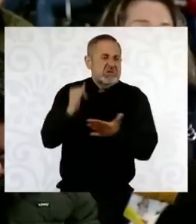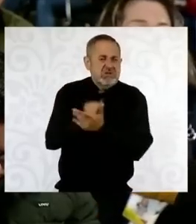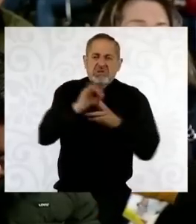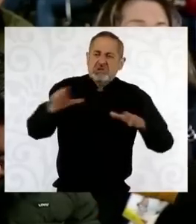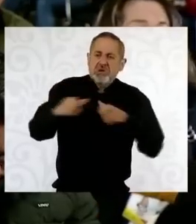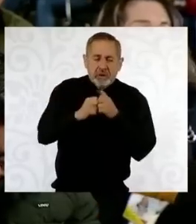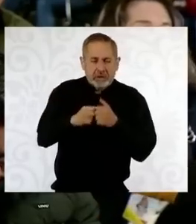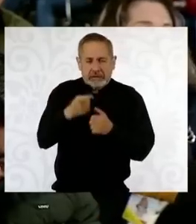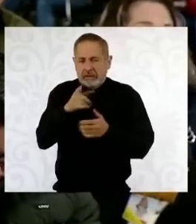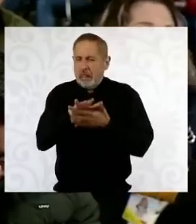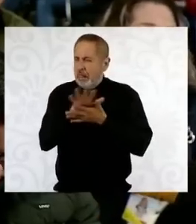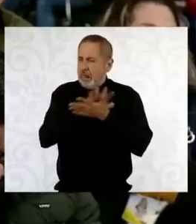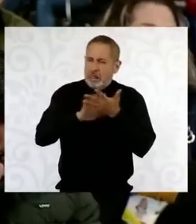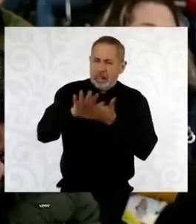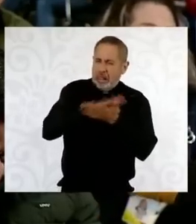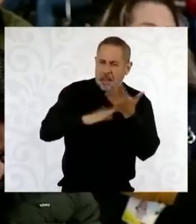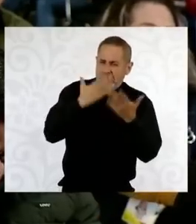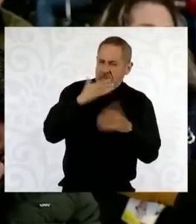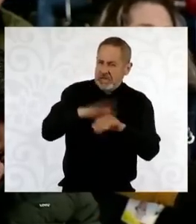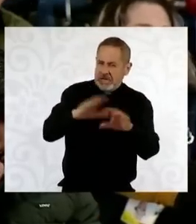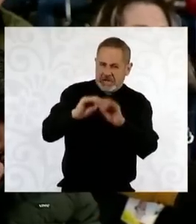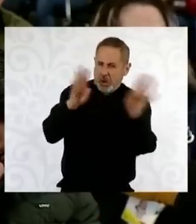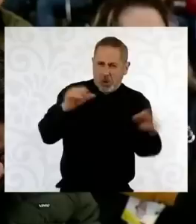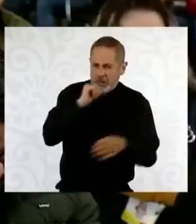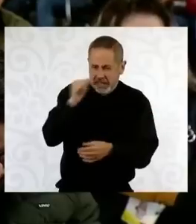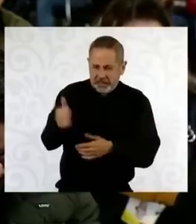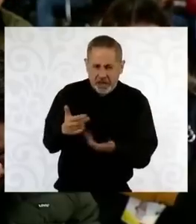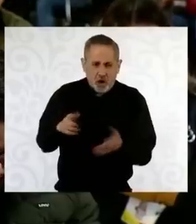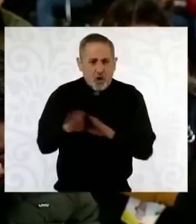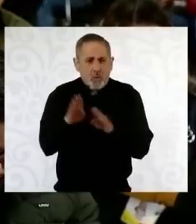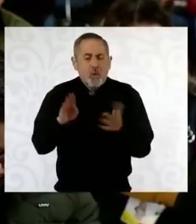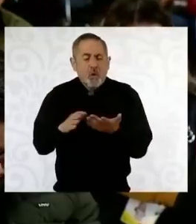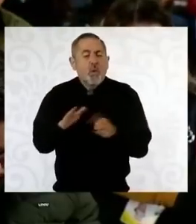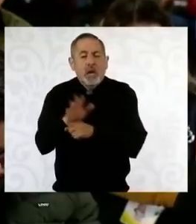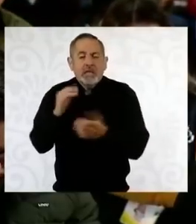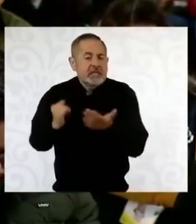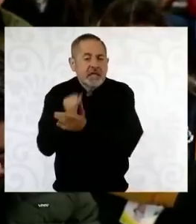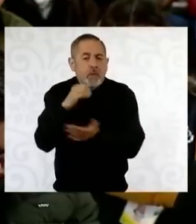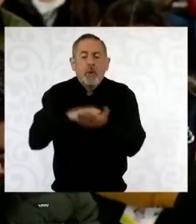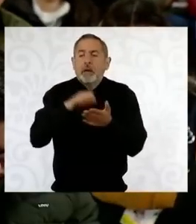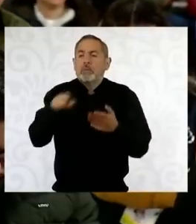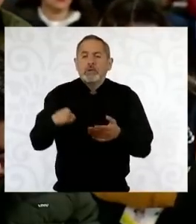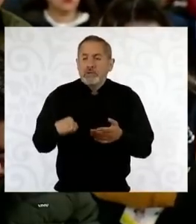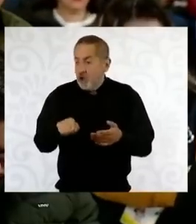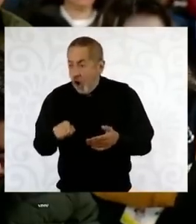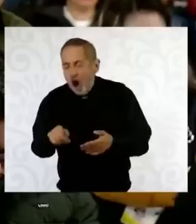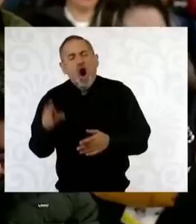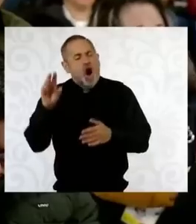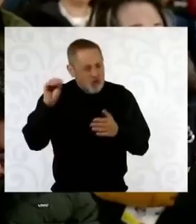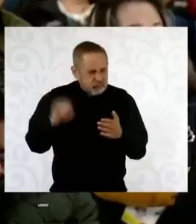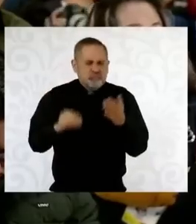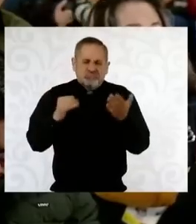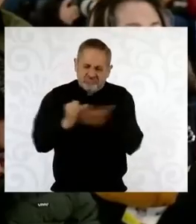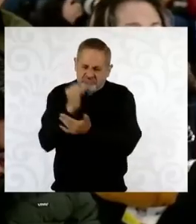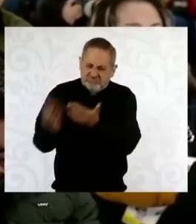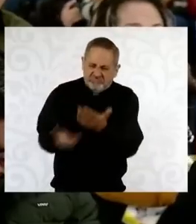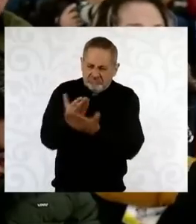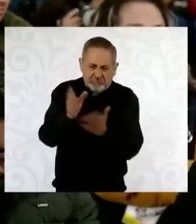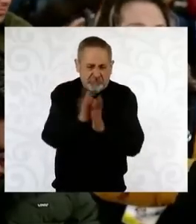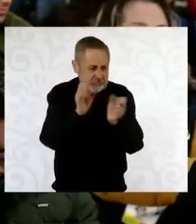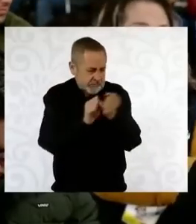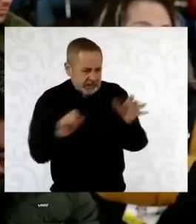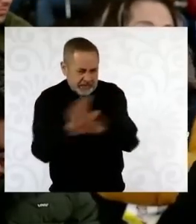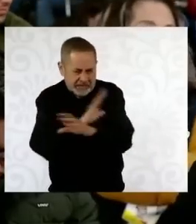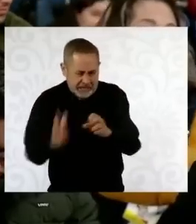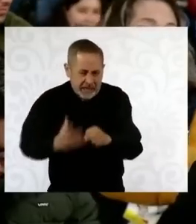tomar algunas de las determinaciones desde el sexenio anterior, que se necesitó, por ejemplo, la reforma judicial, que se necesitó, por ejemplo, tener